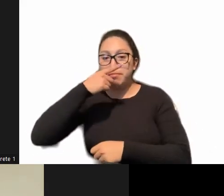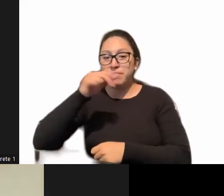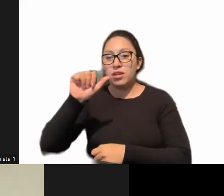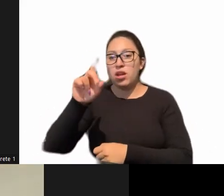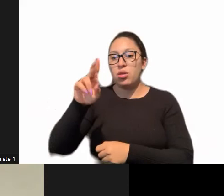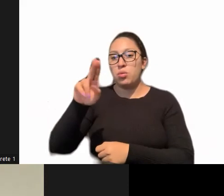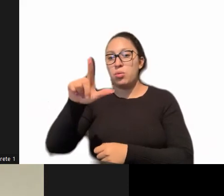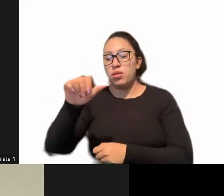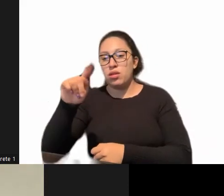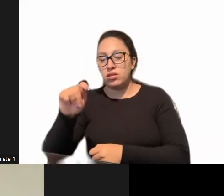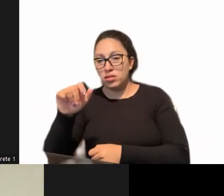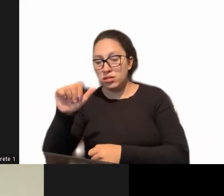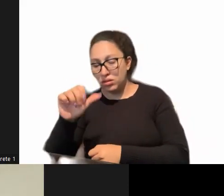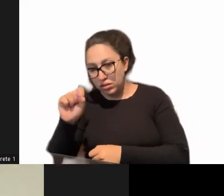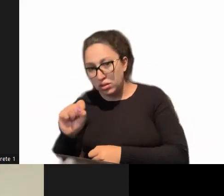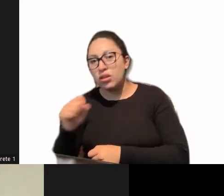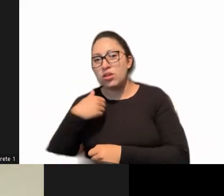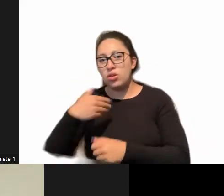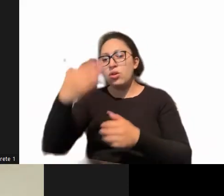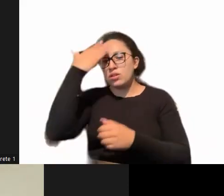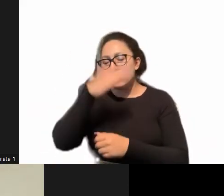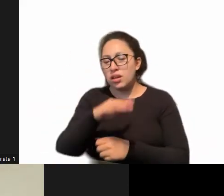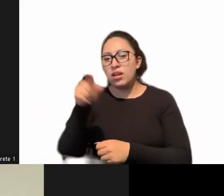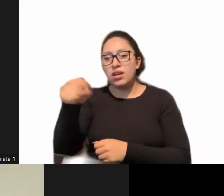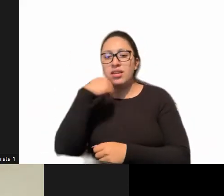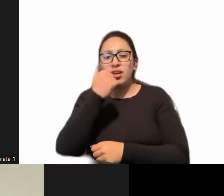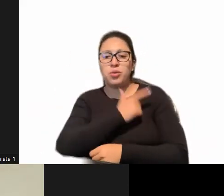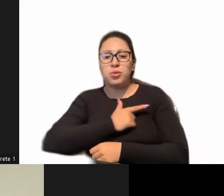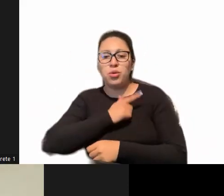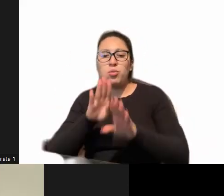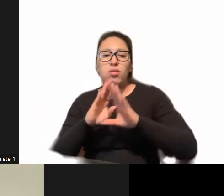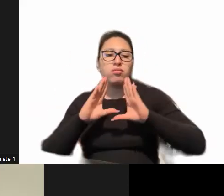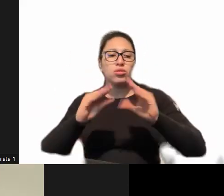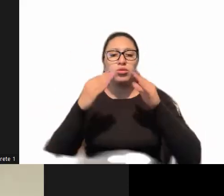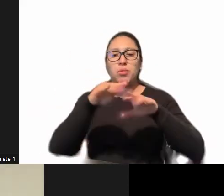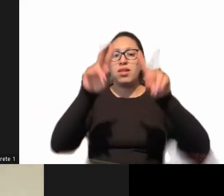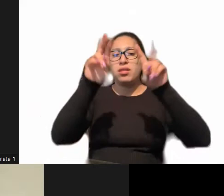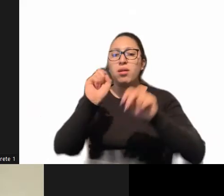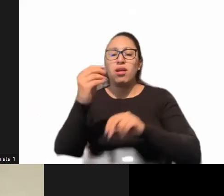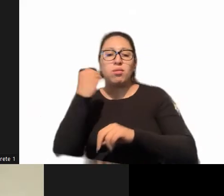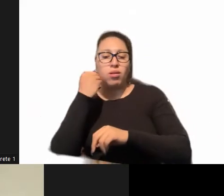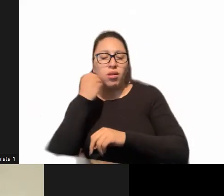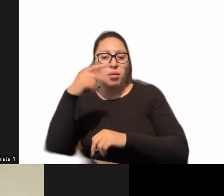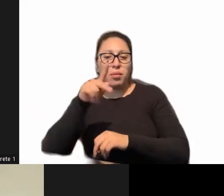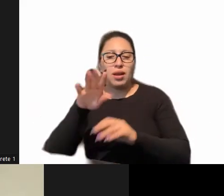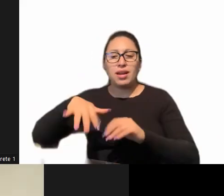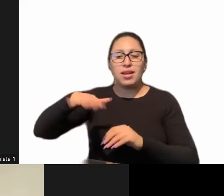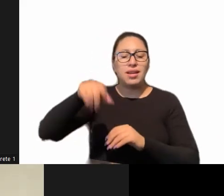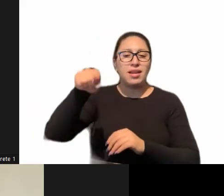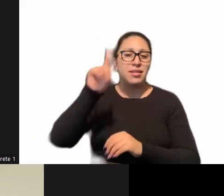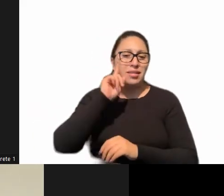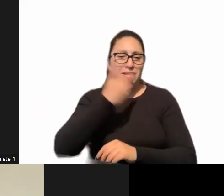mayores. Y entiendo que él viene a darnos una cátedra de derecho. Sin embargo, como bien lo hacía usted hace un momento, diputada